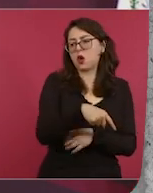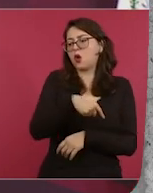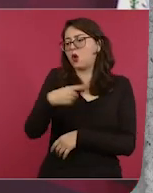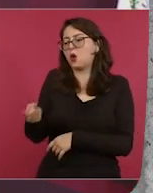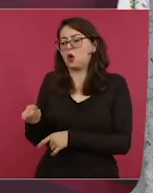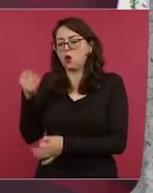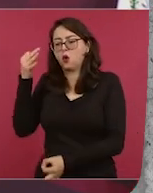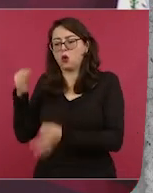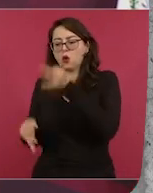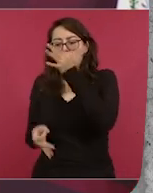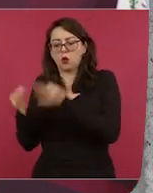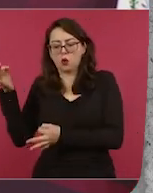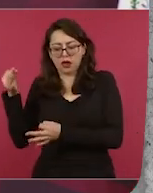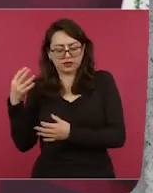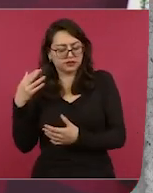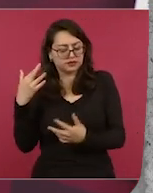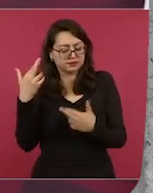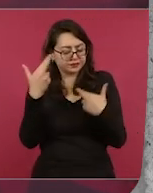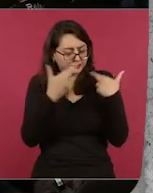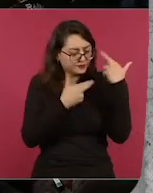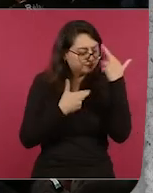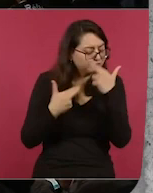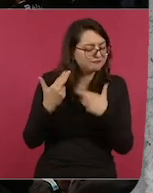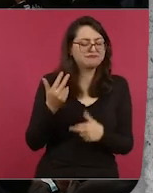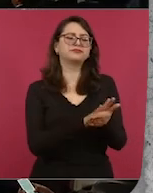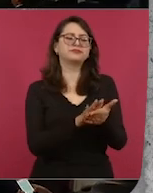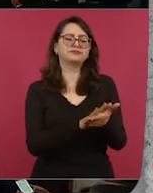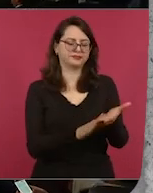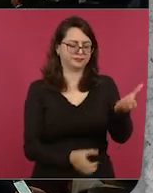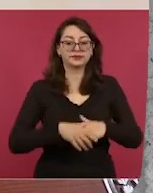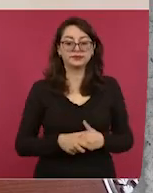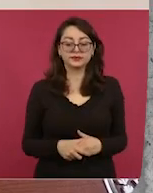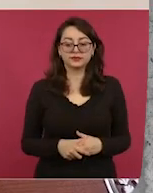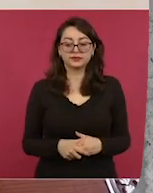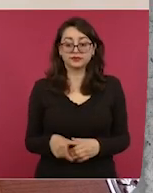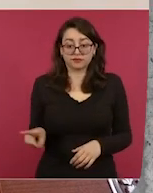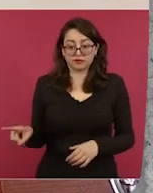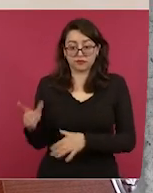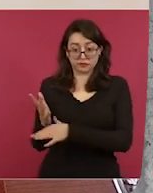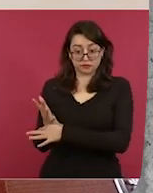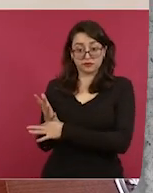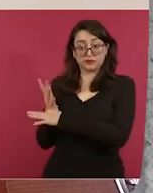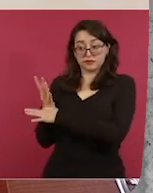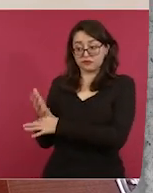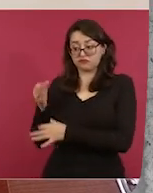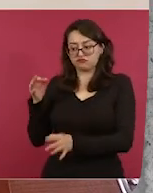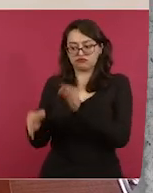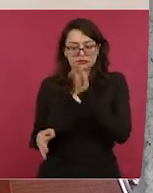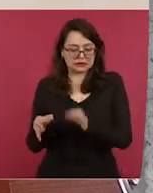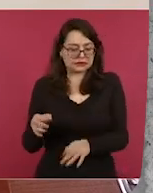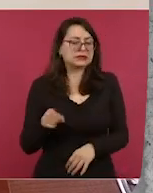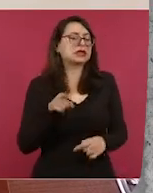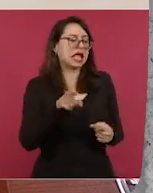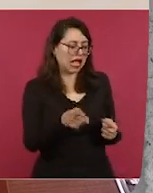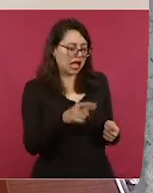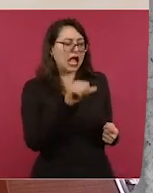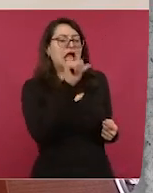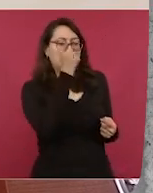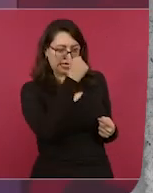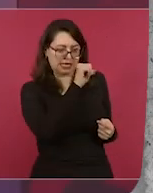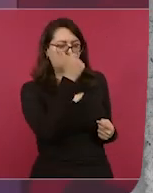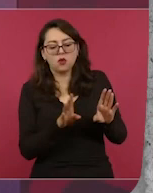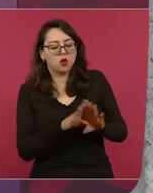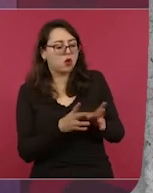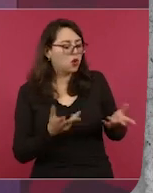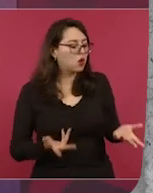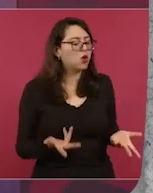sostiene en su resolución textual de que si lo habían agarrado con cocaína pero no había ninguna